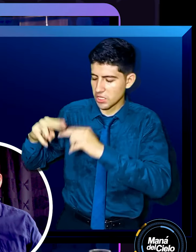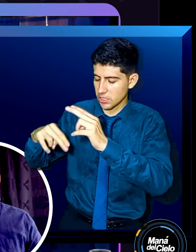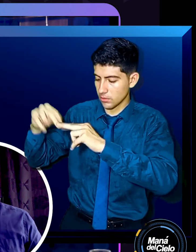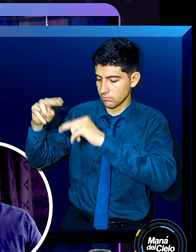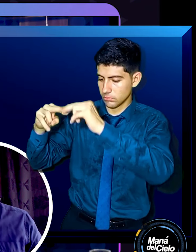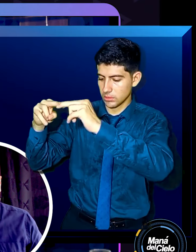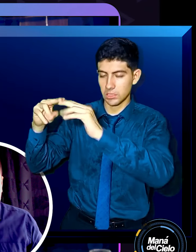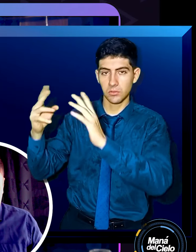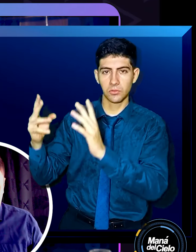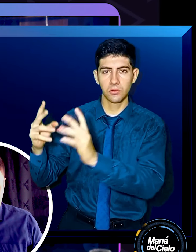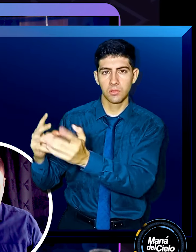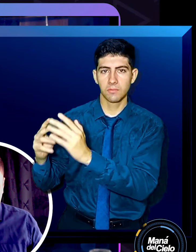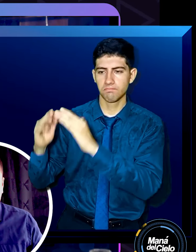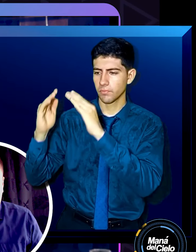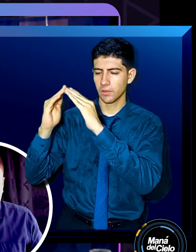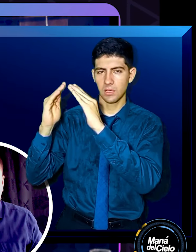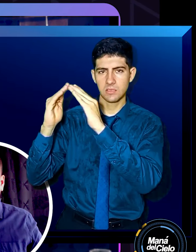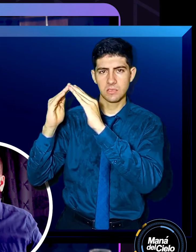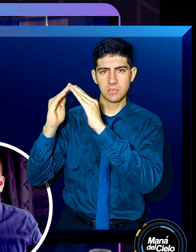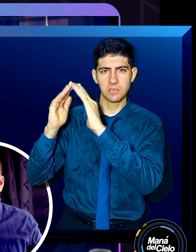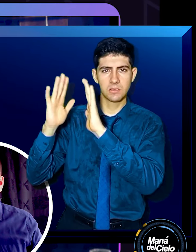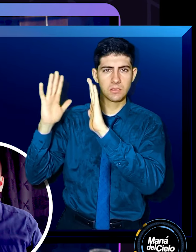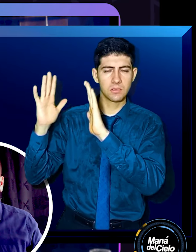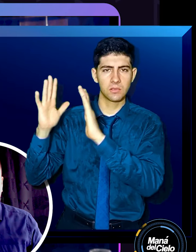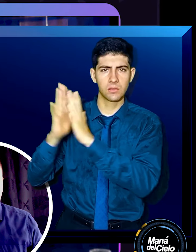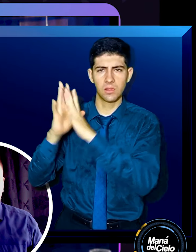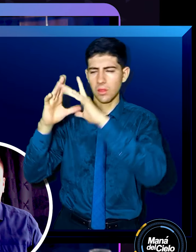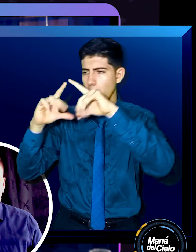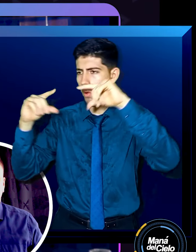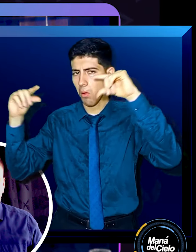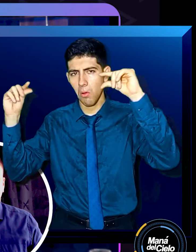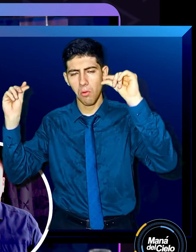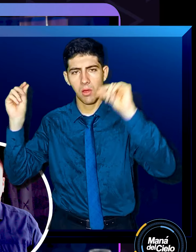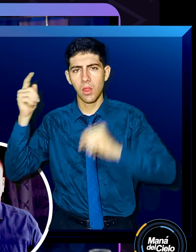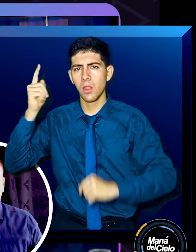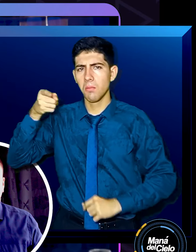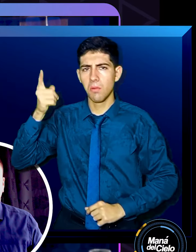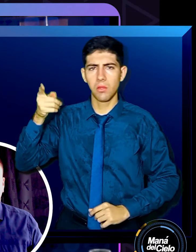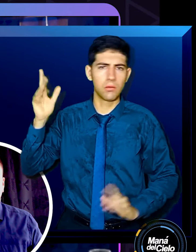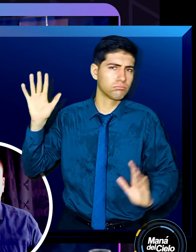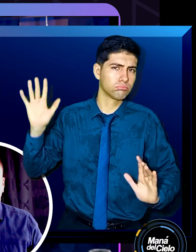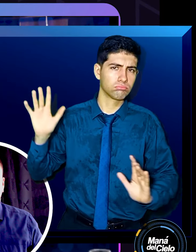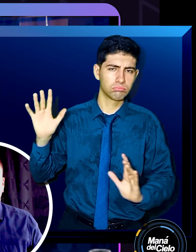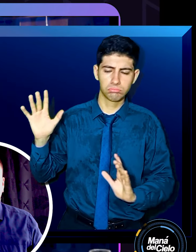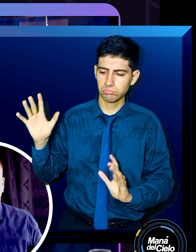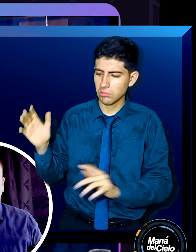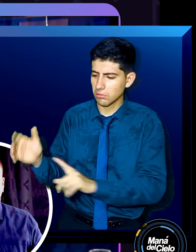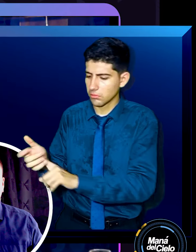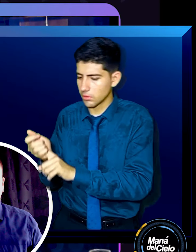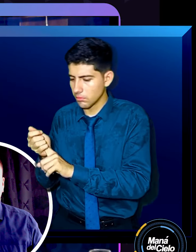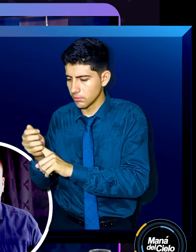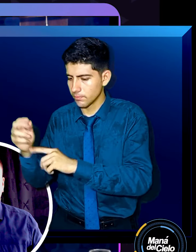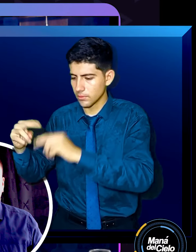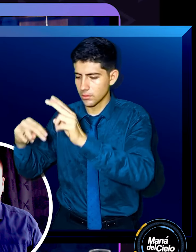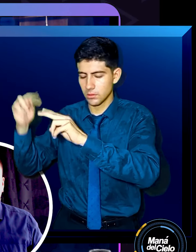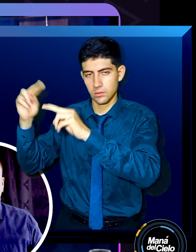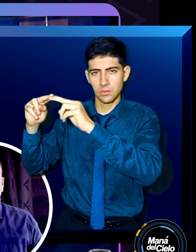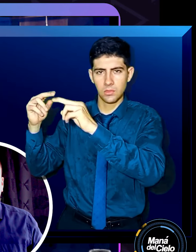casuchas como de paja o de tablas, de lo que fuera por ahí, que fuera